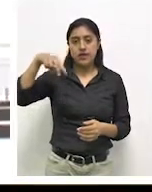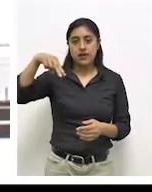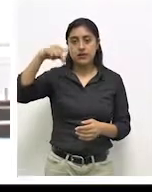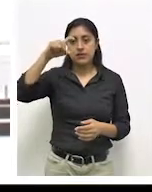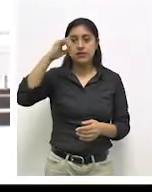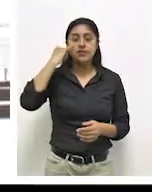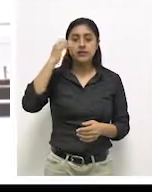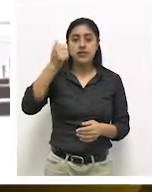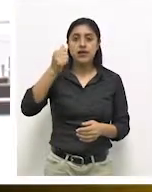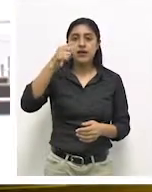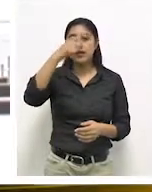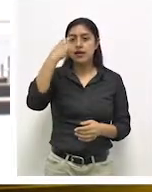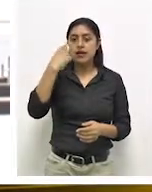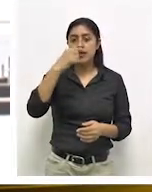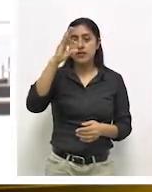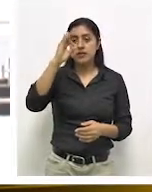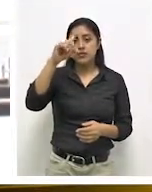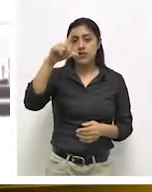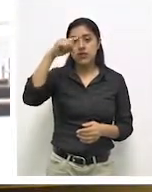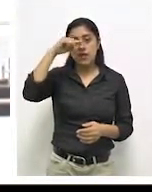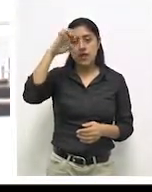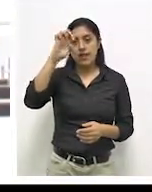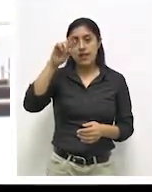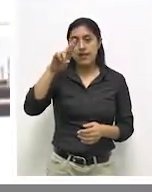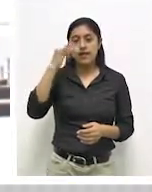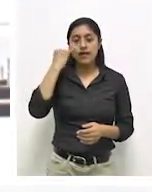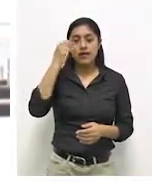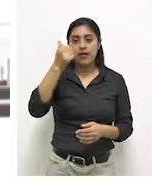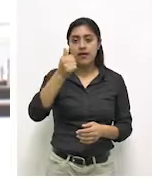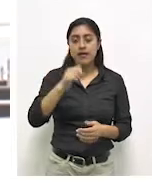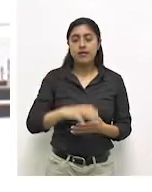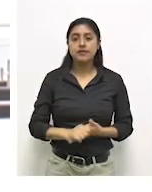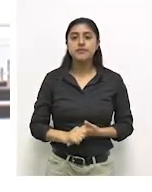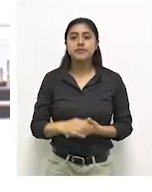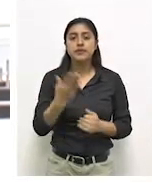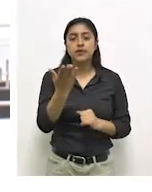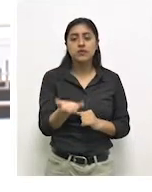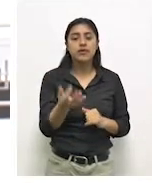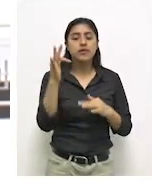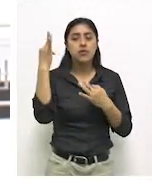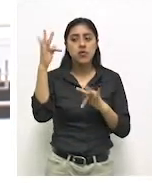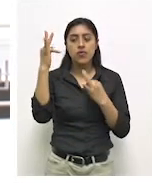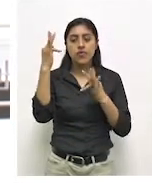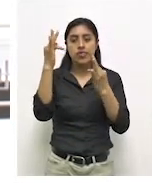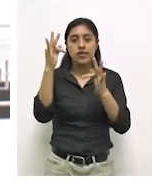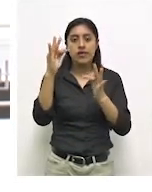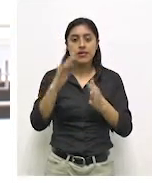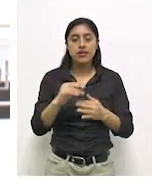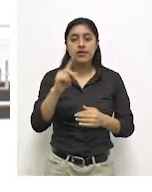soltería. Y también lo solicité por